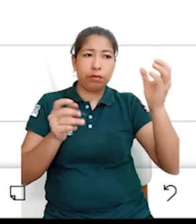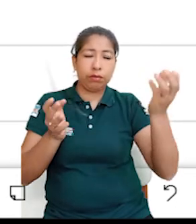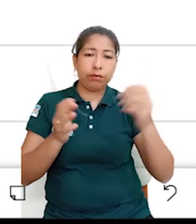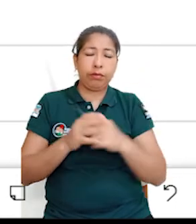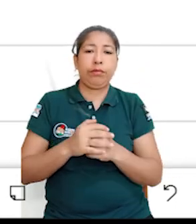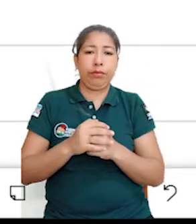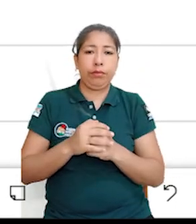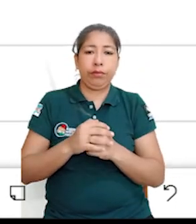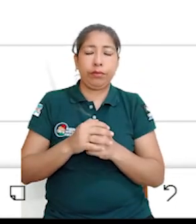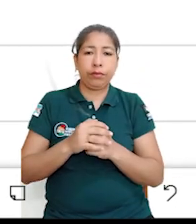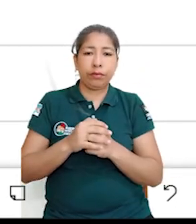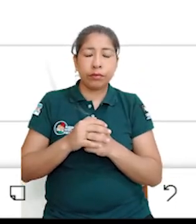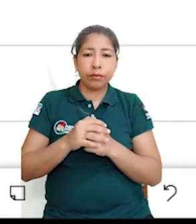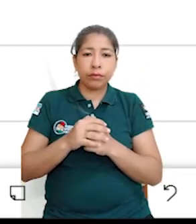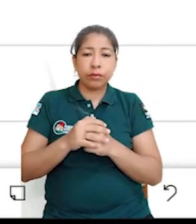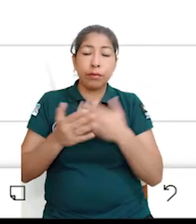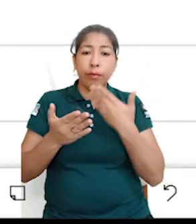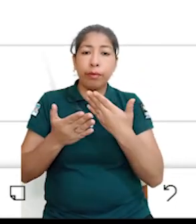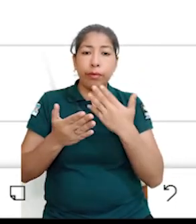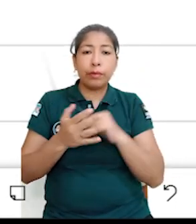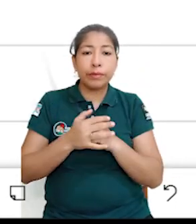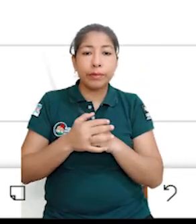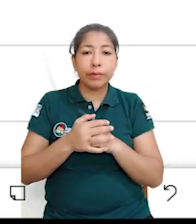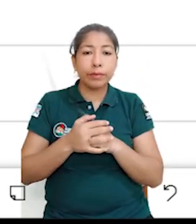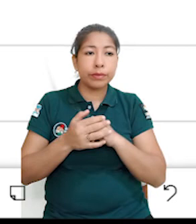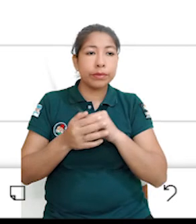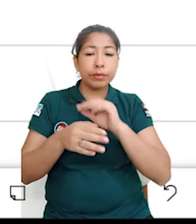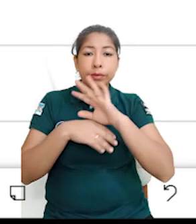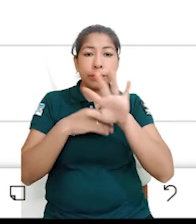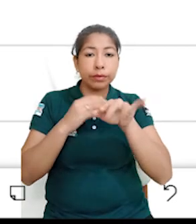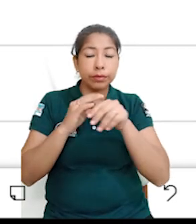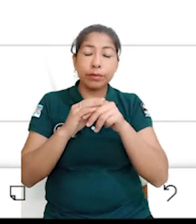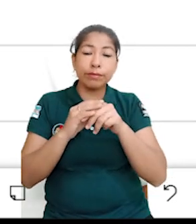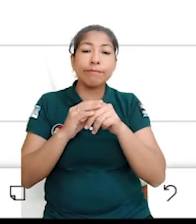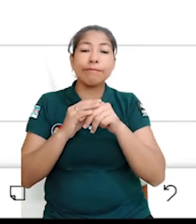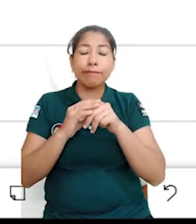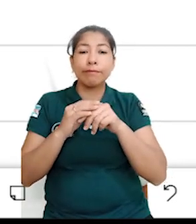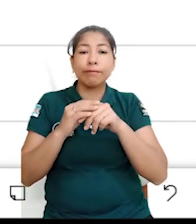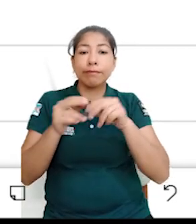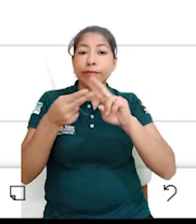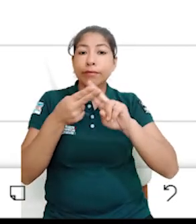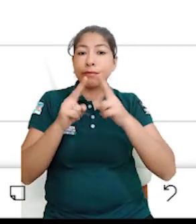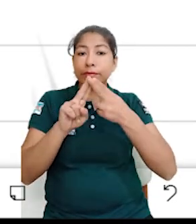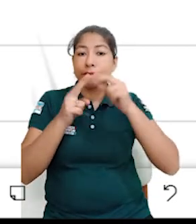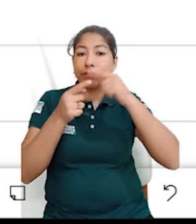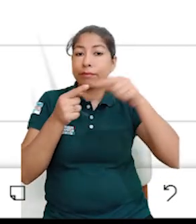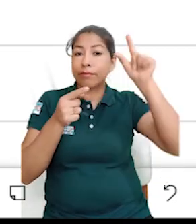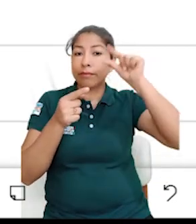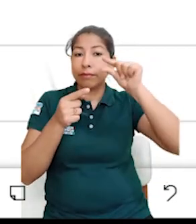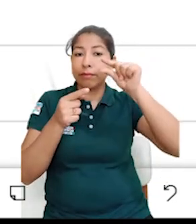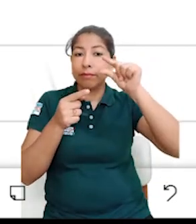caso es un 0. Bien, todo número entero se supone denominador